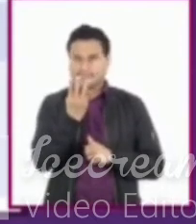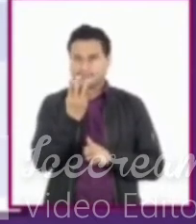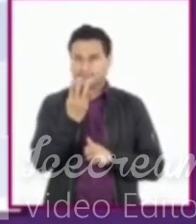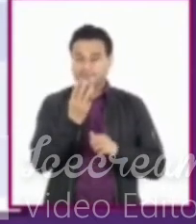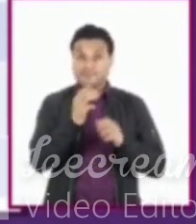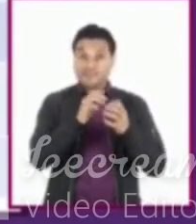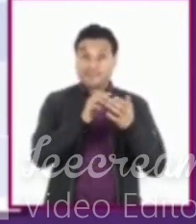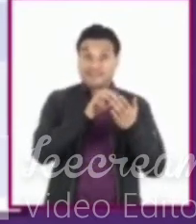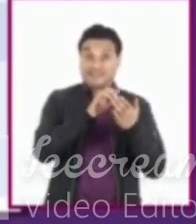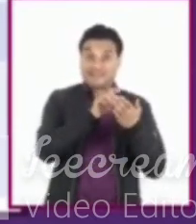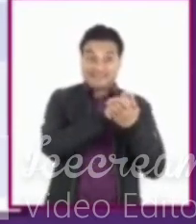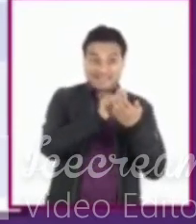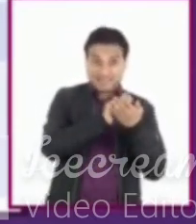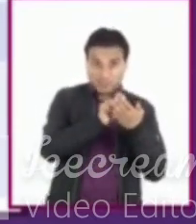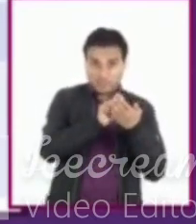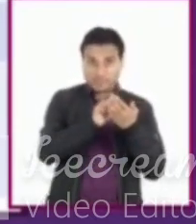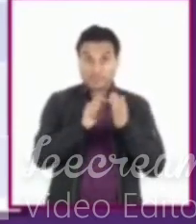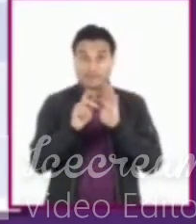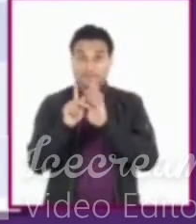sobre la vida.